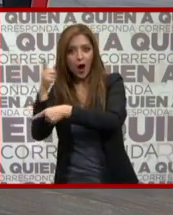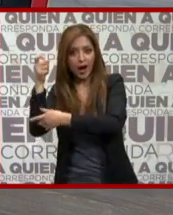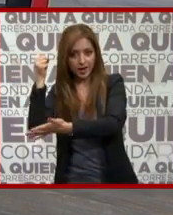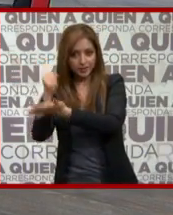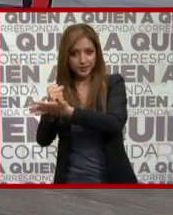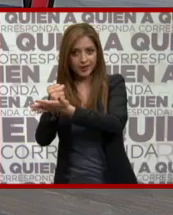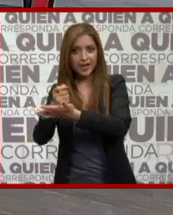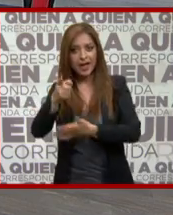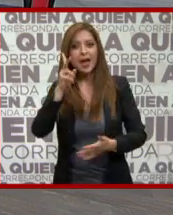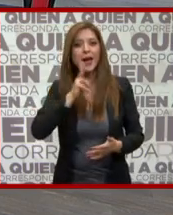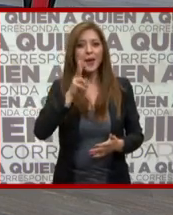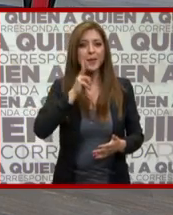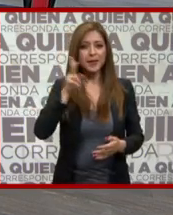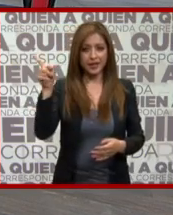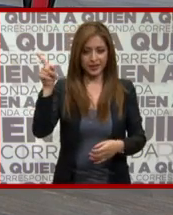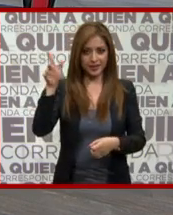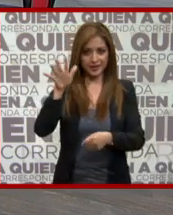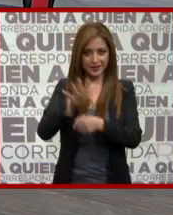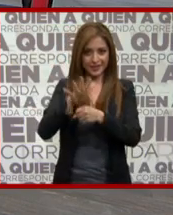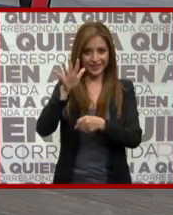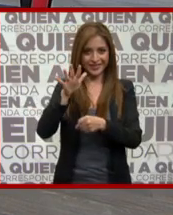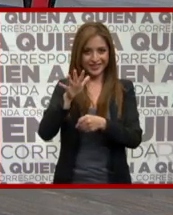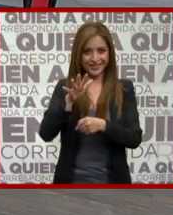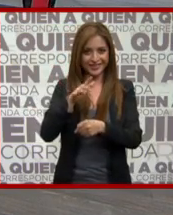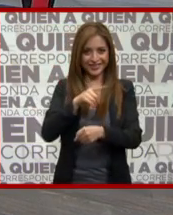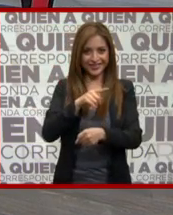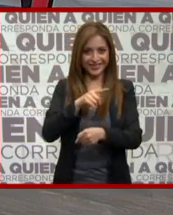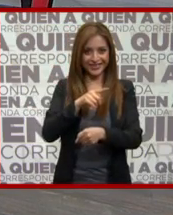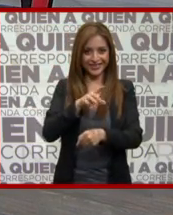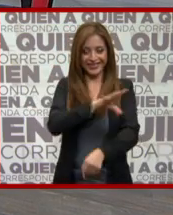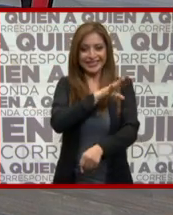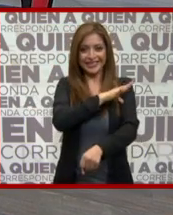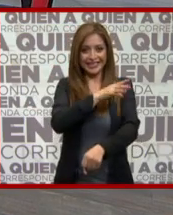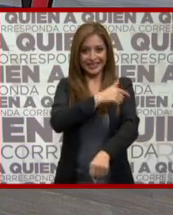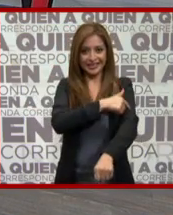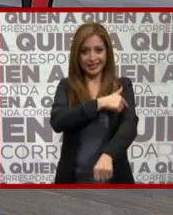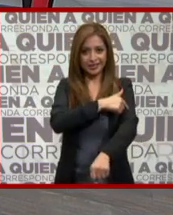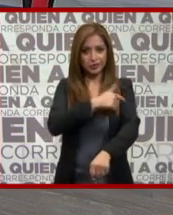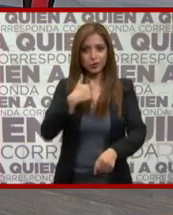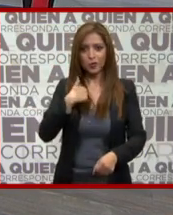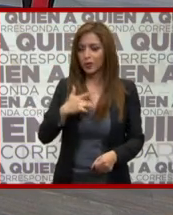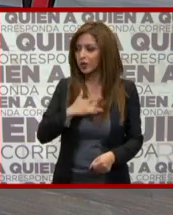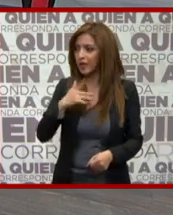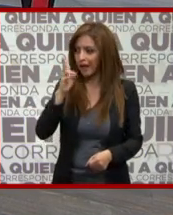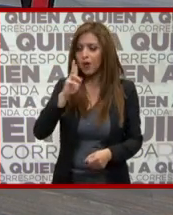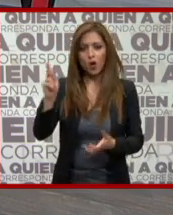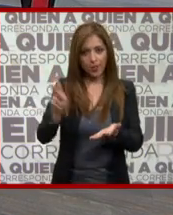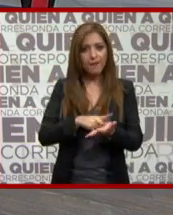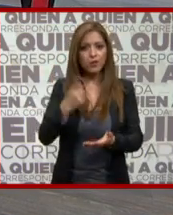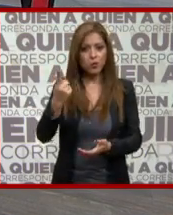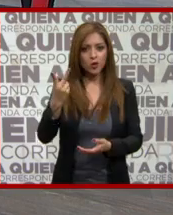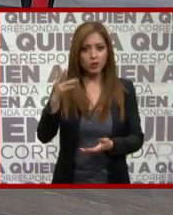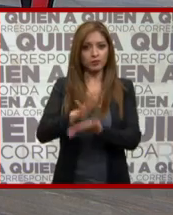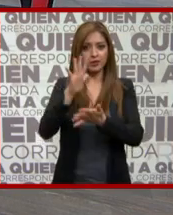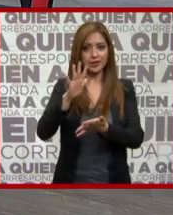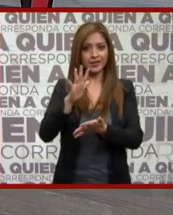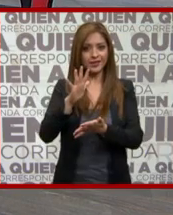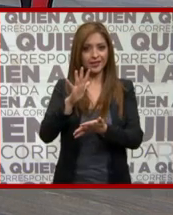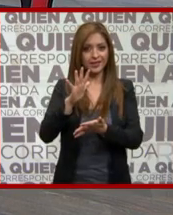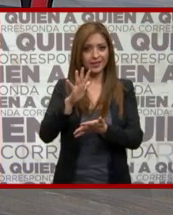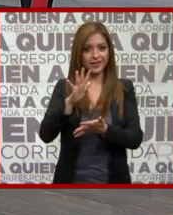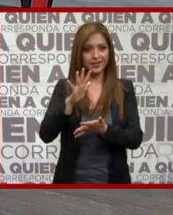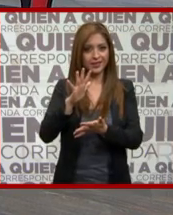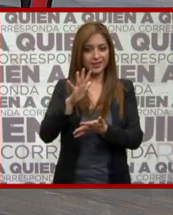ver, apachúrale. Okay. No. Por ejemplo, si yo le doy ahorita aquí, ya les doy un toque. Yo no siento nada. ¿Viste? No. ¿Otra vez? ¿Otra vez? Una, dos. Ahí